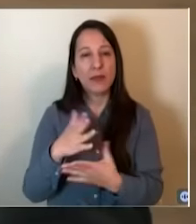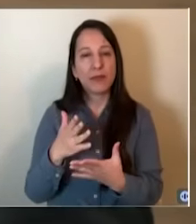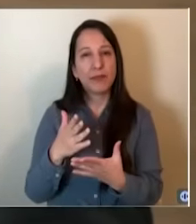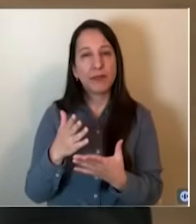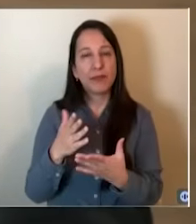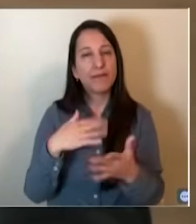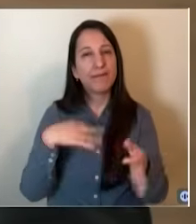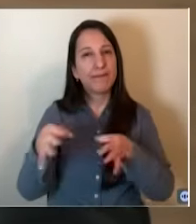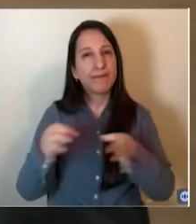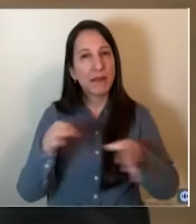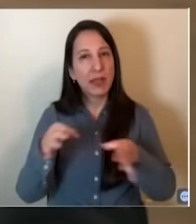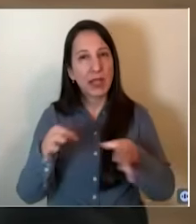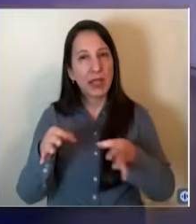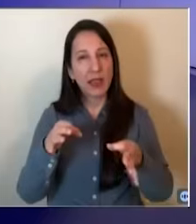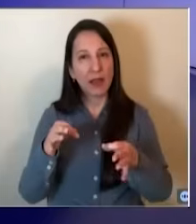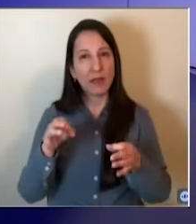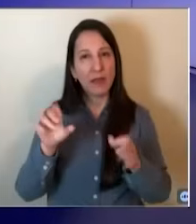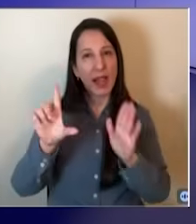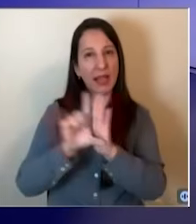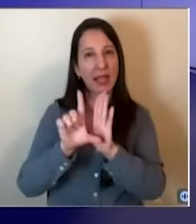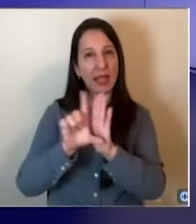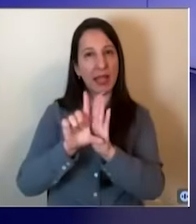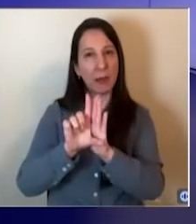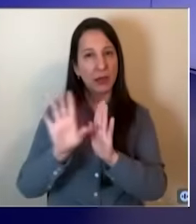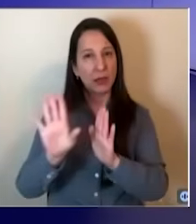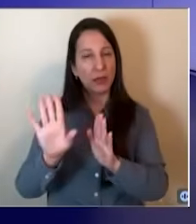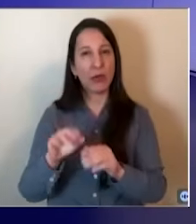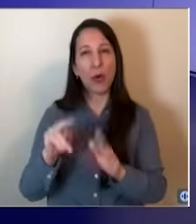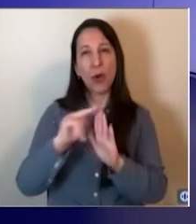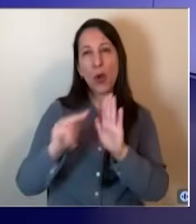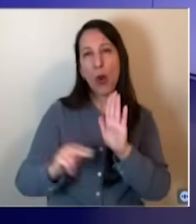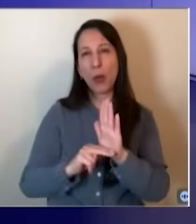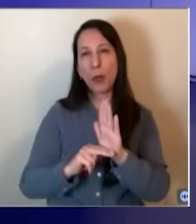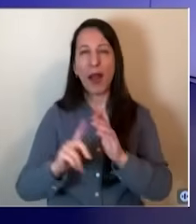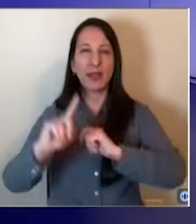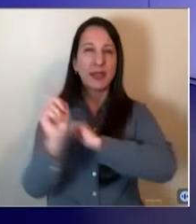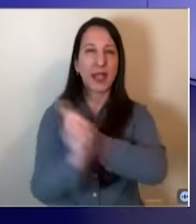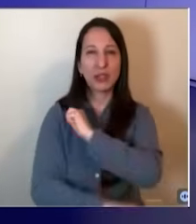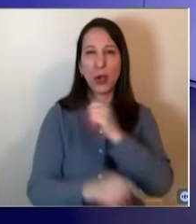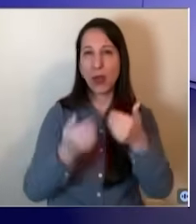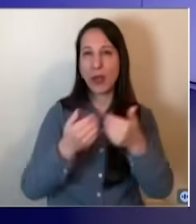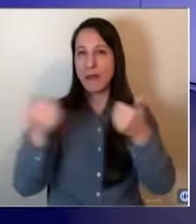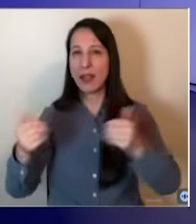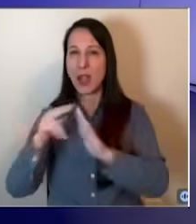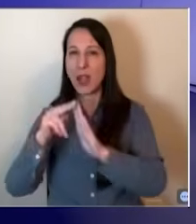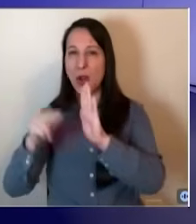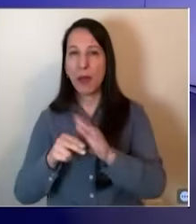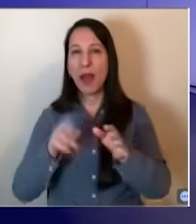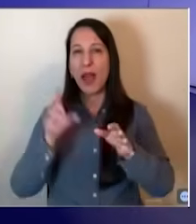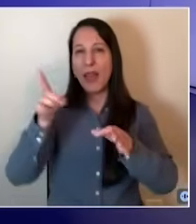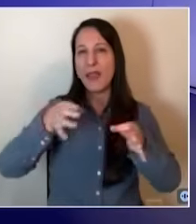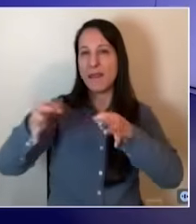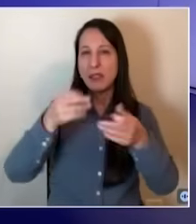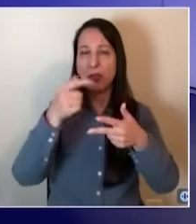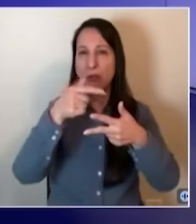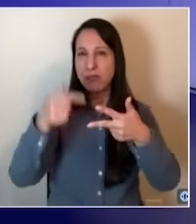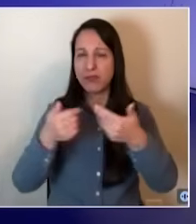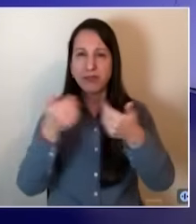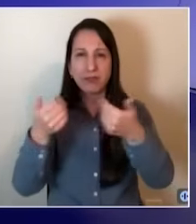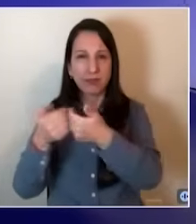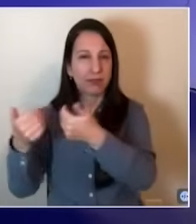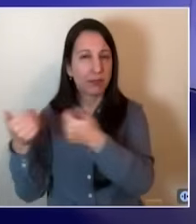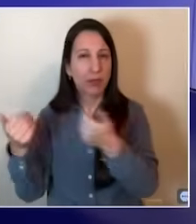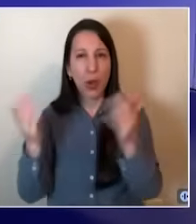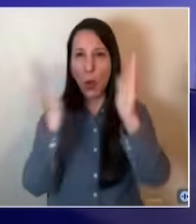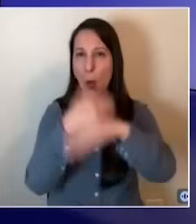definida legislativamente. Está en una norma, la sanción está en otra, la definición está en otra, y ni siquiera hay un artículo